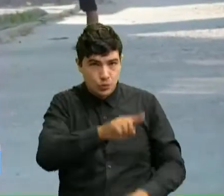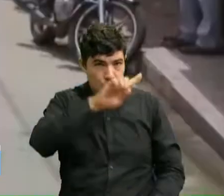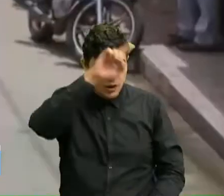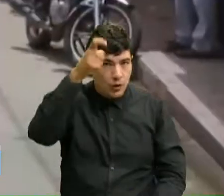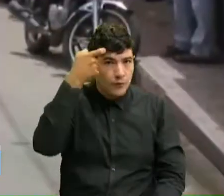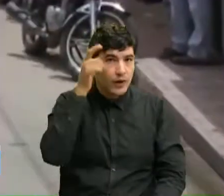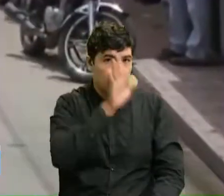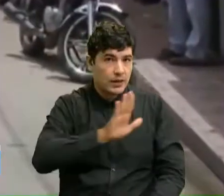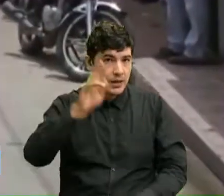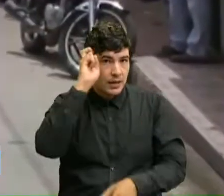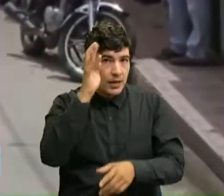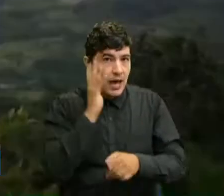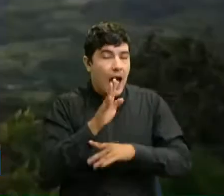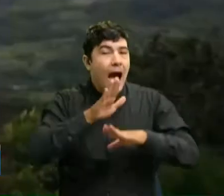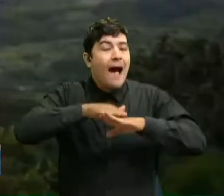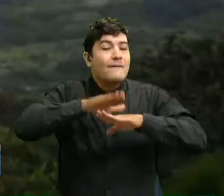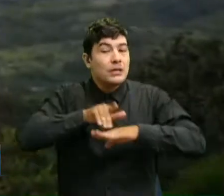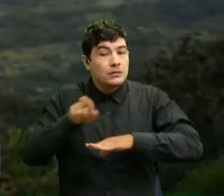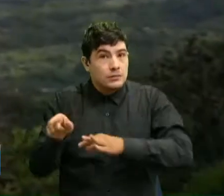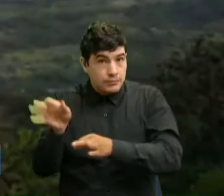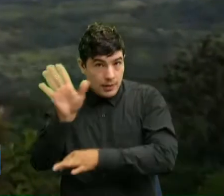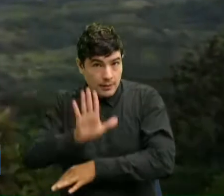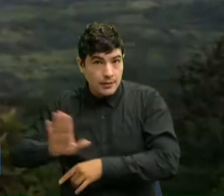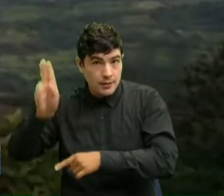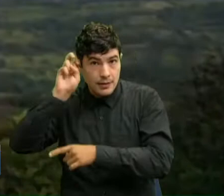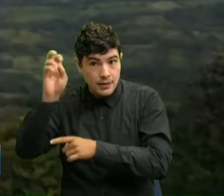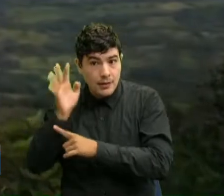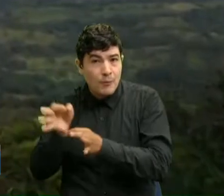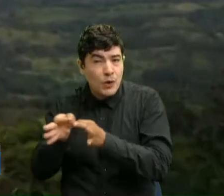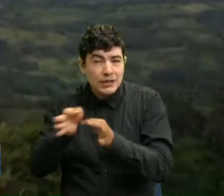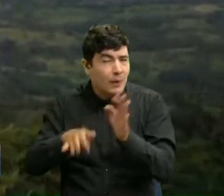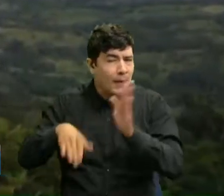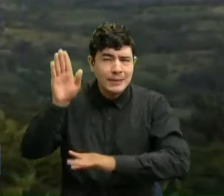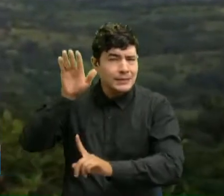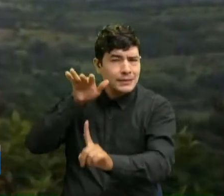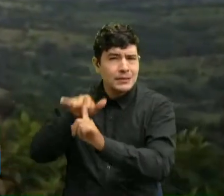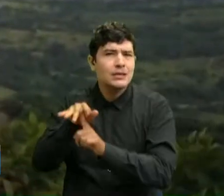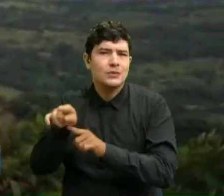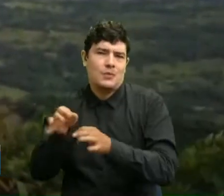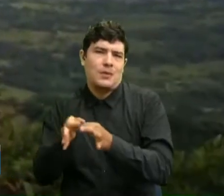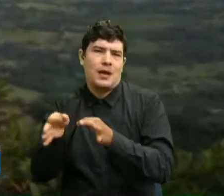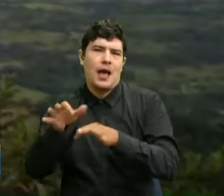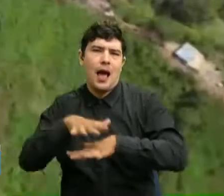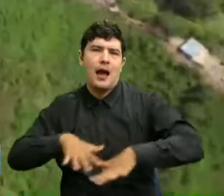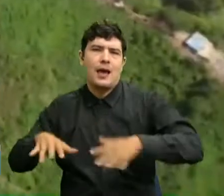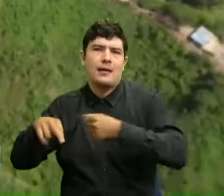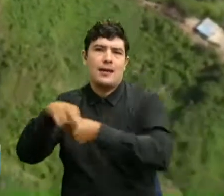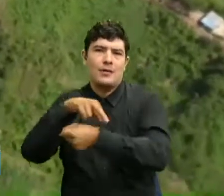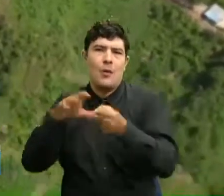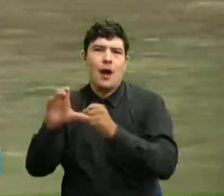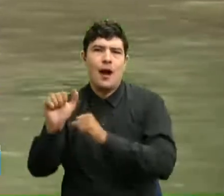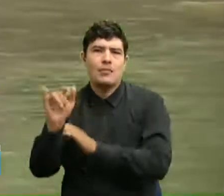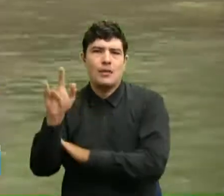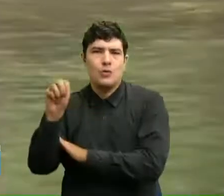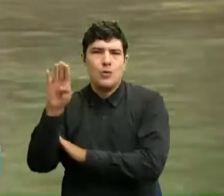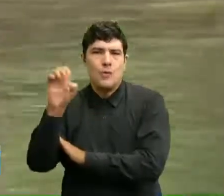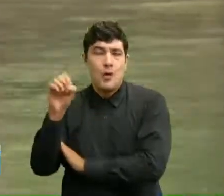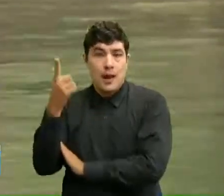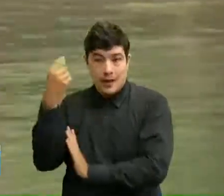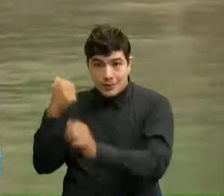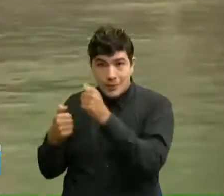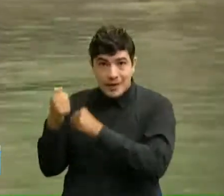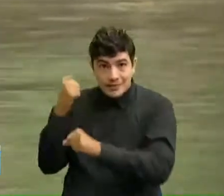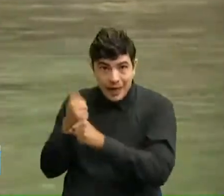señala que los municipios más afectados son los de la zona del catatumbo donde en medio del aislamiento preventivo del año anterior el